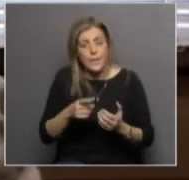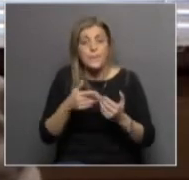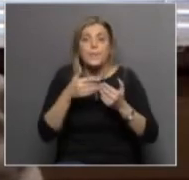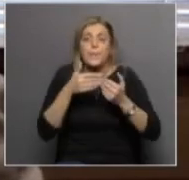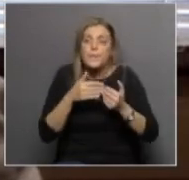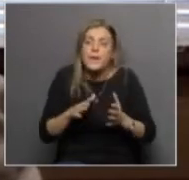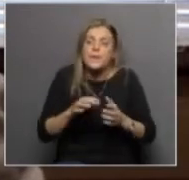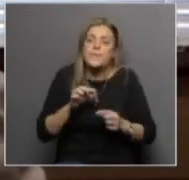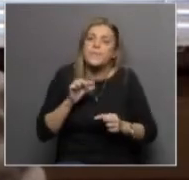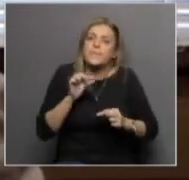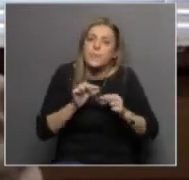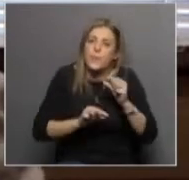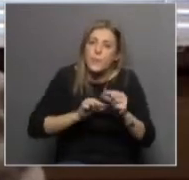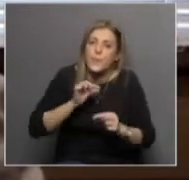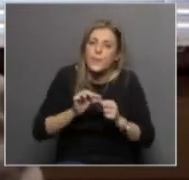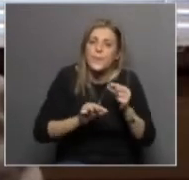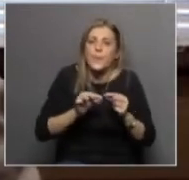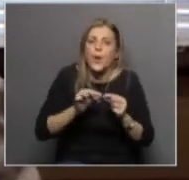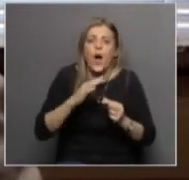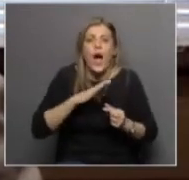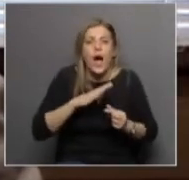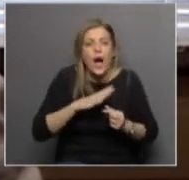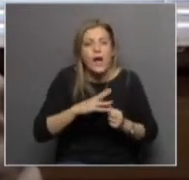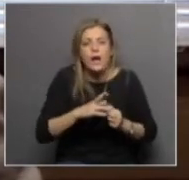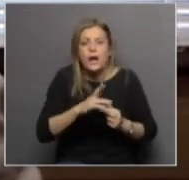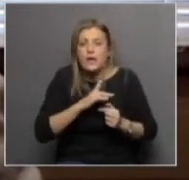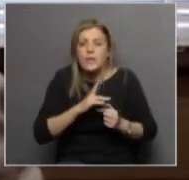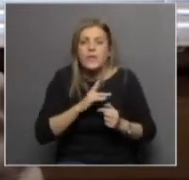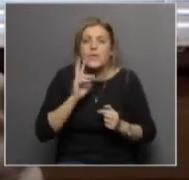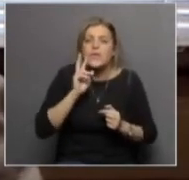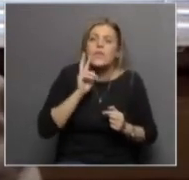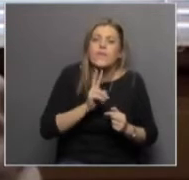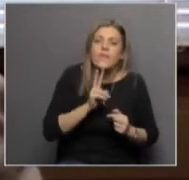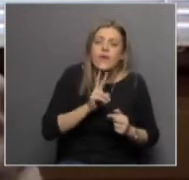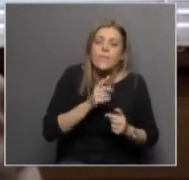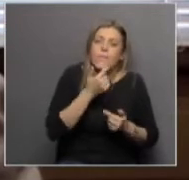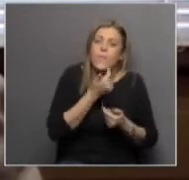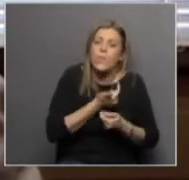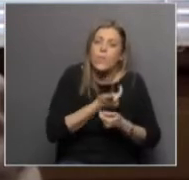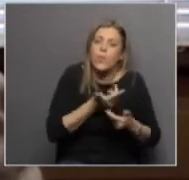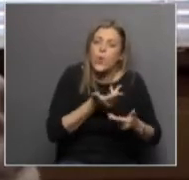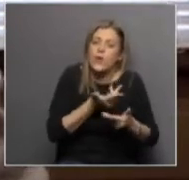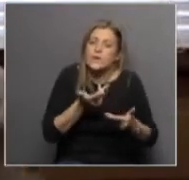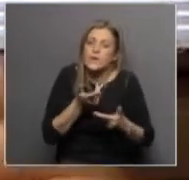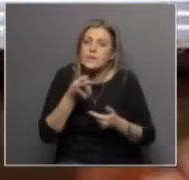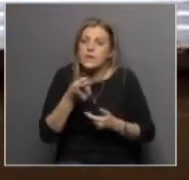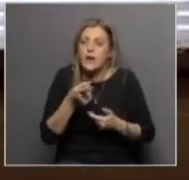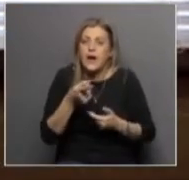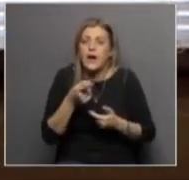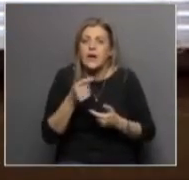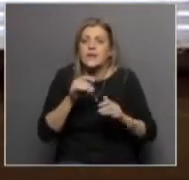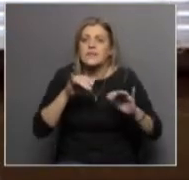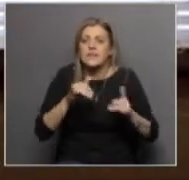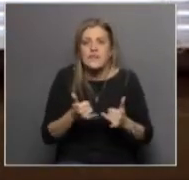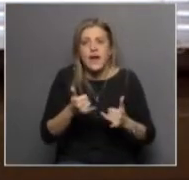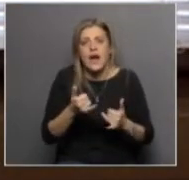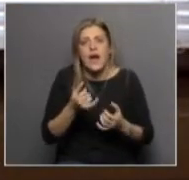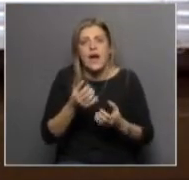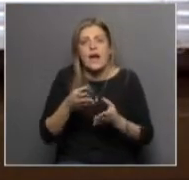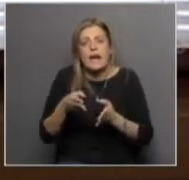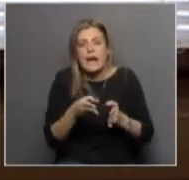haber pequeños indicadores que nos están mostrando bueno, que vamos un poco en el